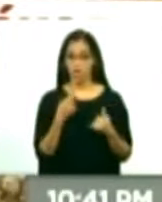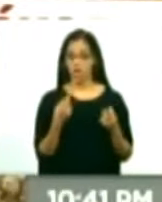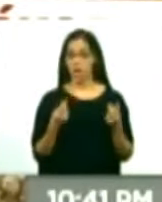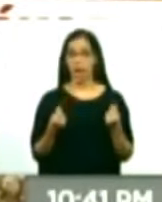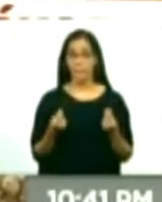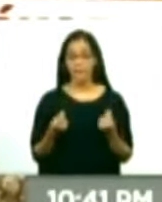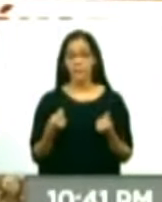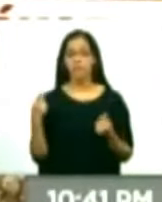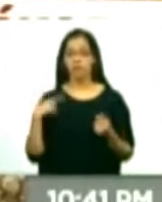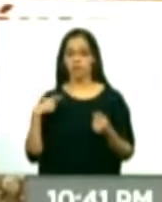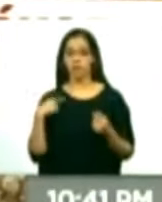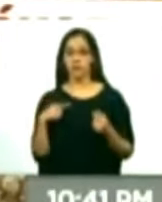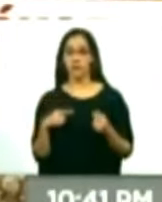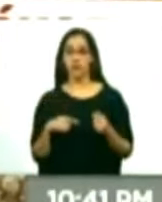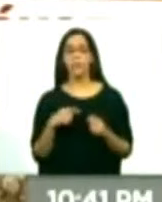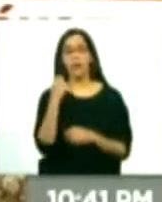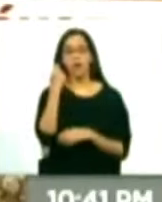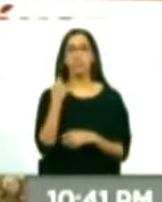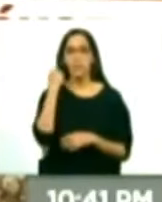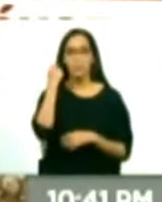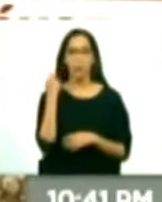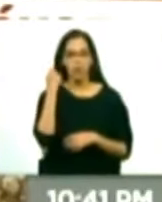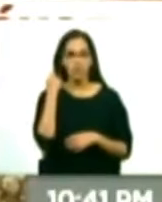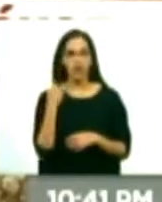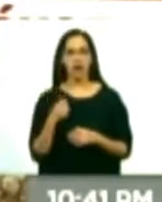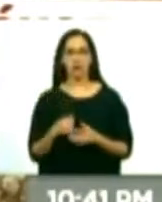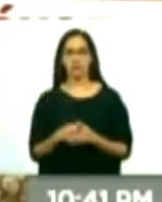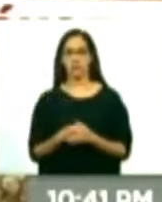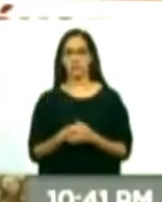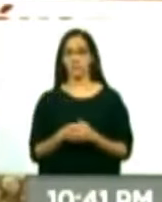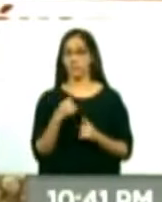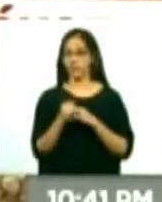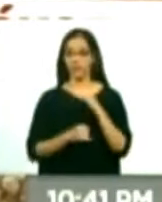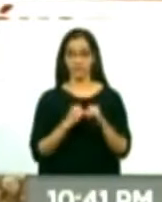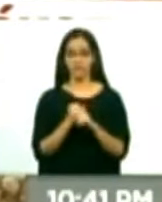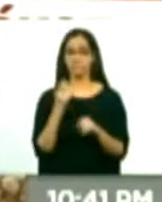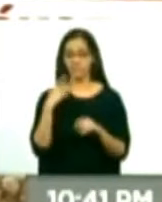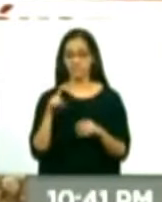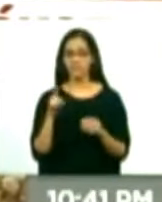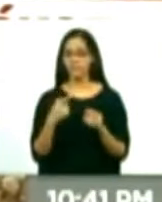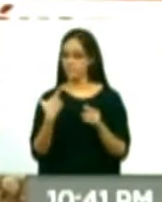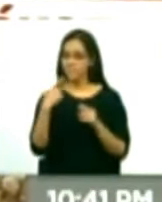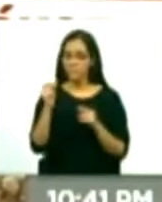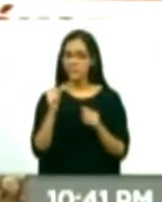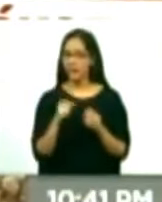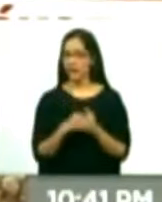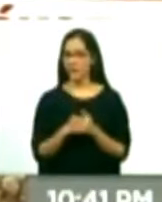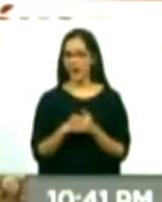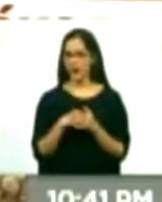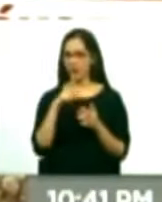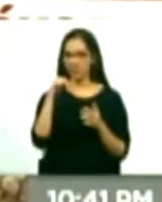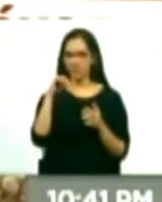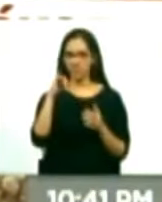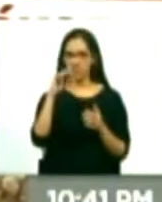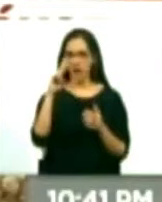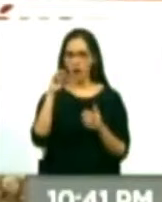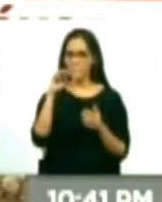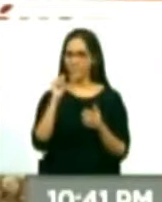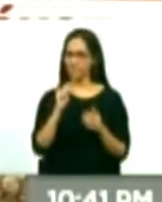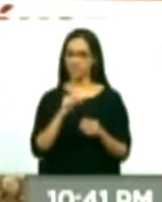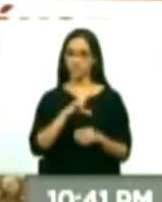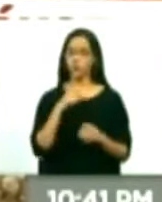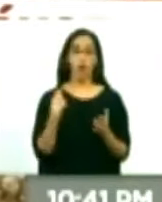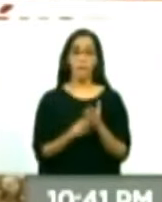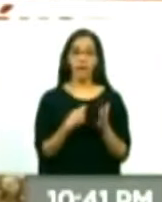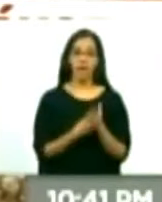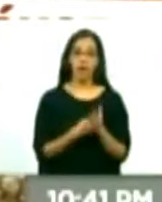tenía para los diputados y para los en el extranjero, ¿será por eso que se fue la señora Newman? ¿Porque no le pagaron o porque tiene